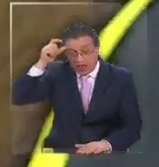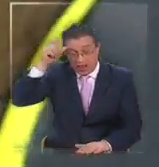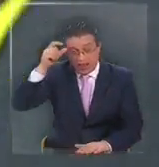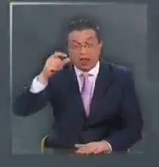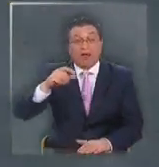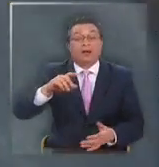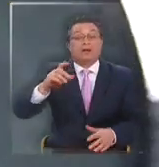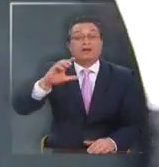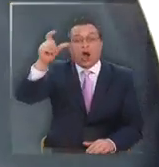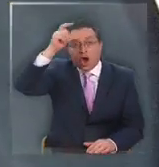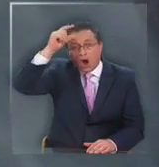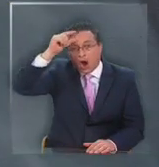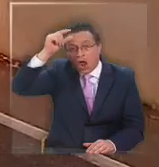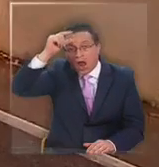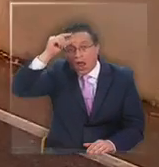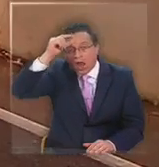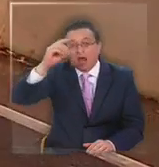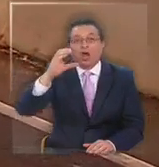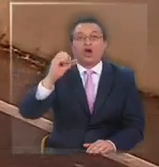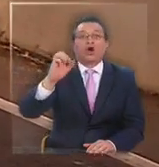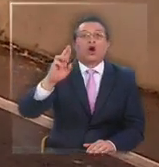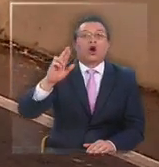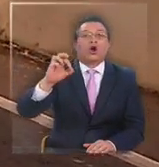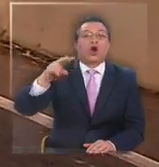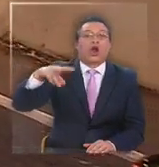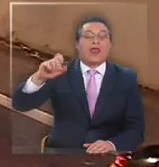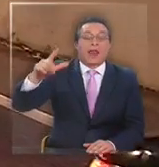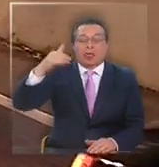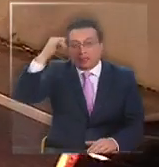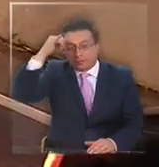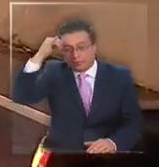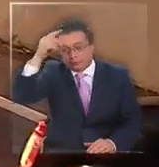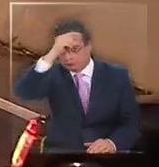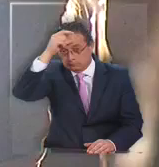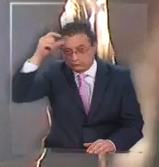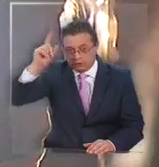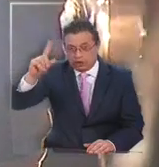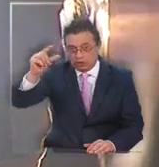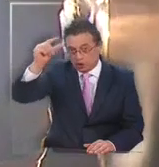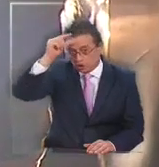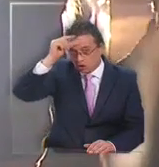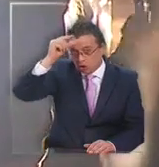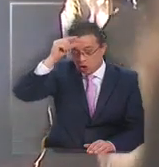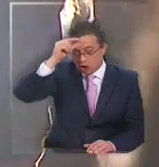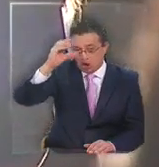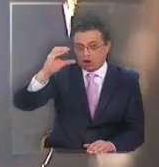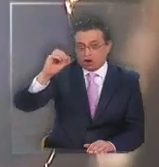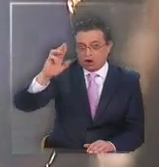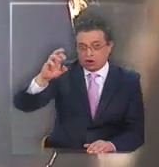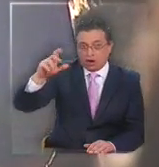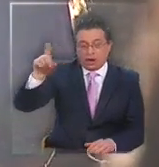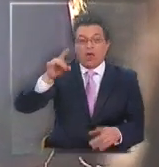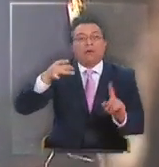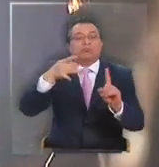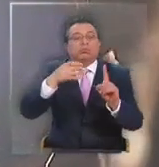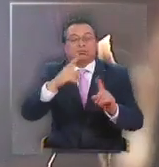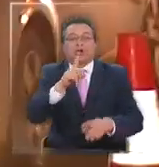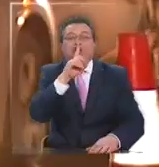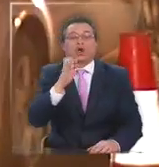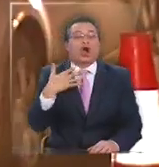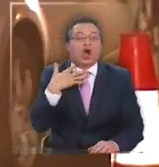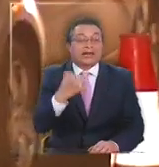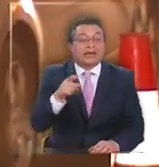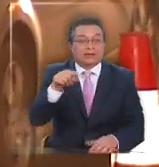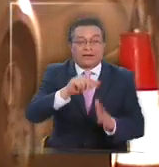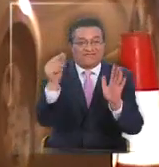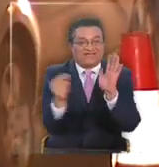comienzan a sumarse también a nivel regional. Las estadísticas revelan que se ha duplicado el número de personas que vulneran el toque de queda a la